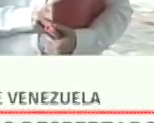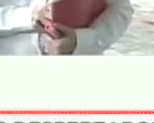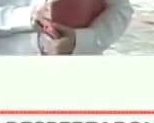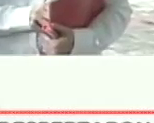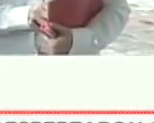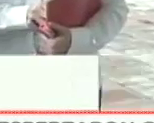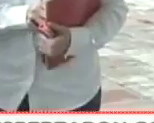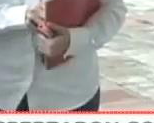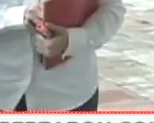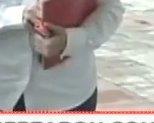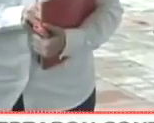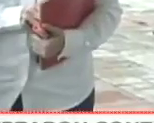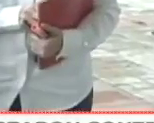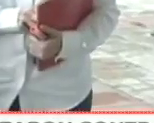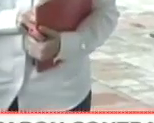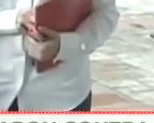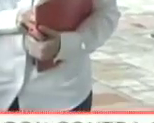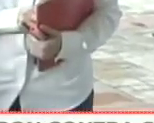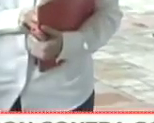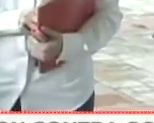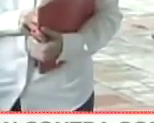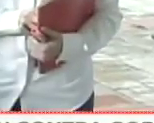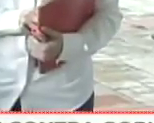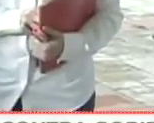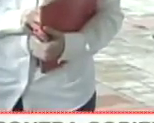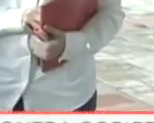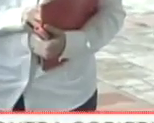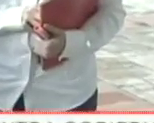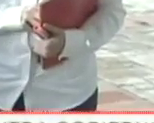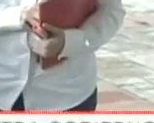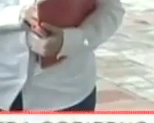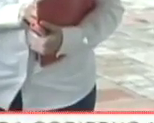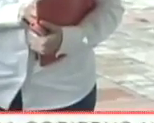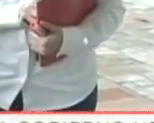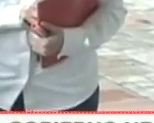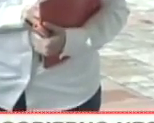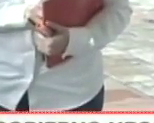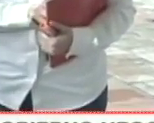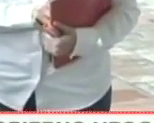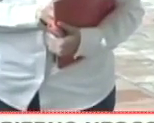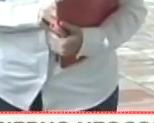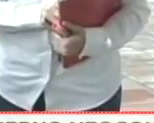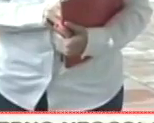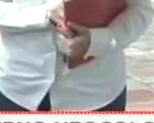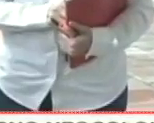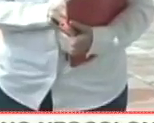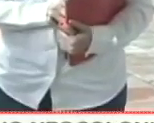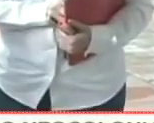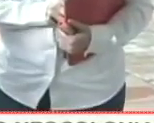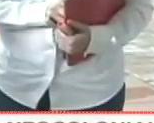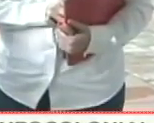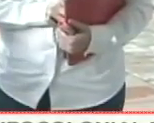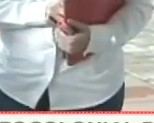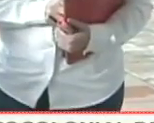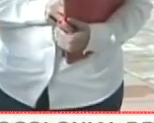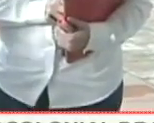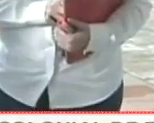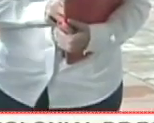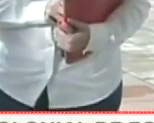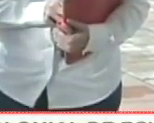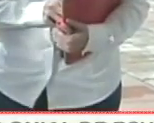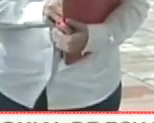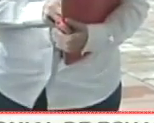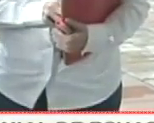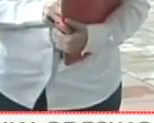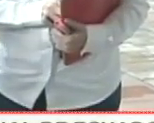en una primera etapa el Censo Nacional de Creadores Científicos e